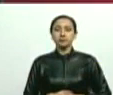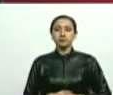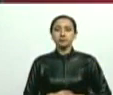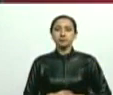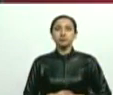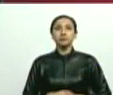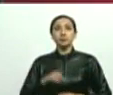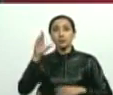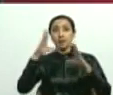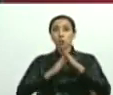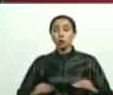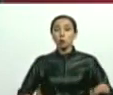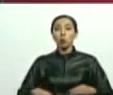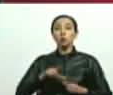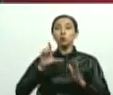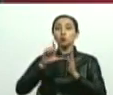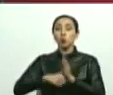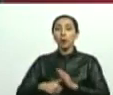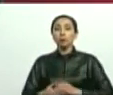Y todos después